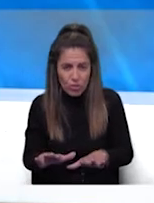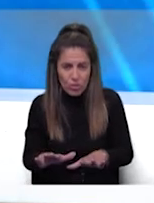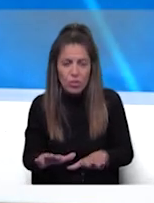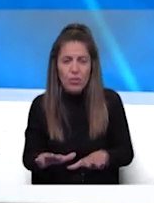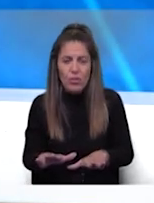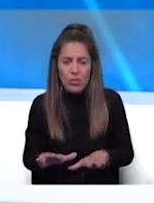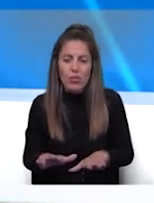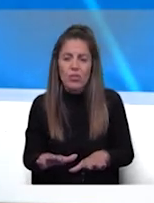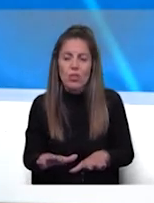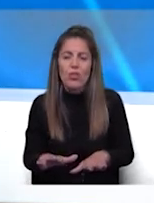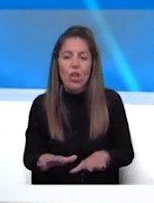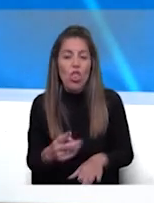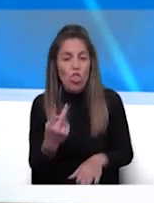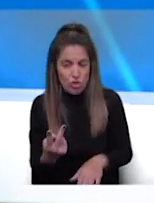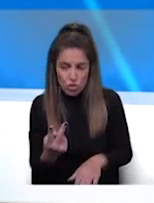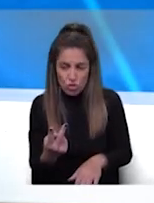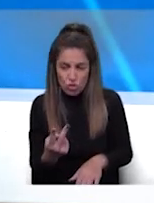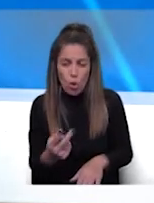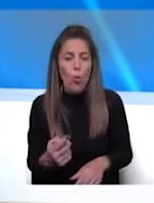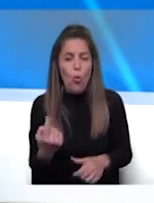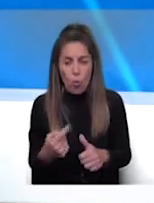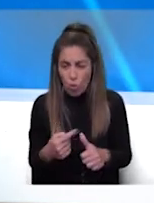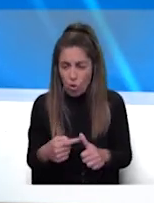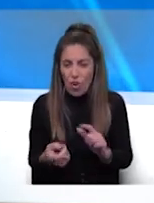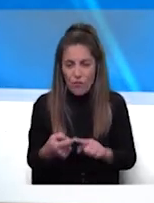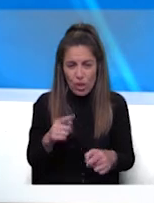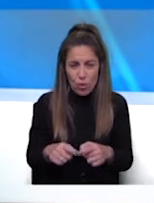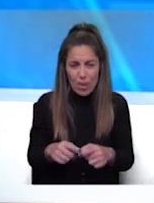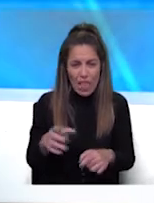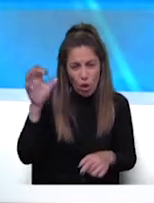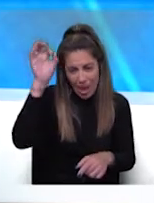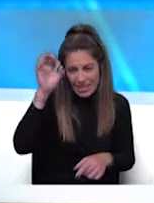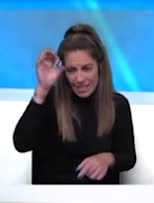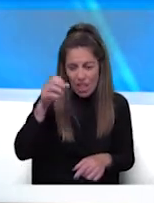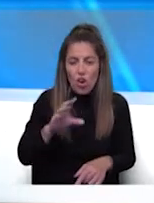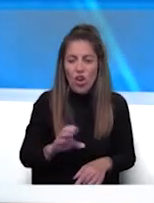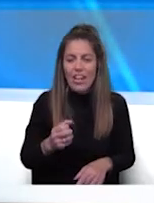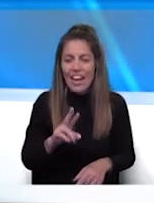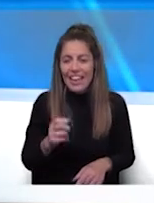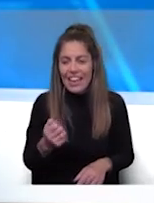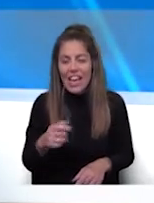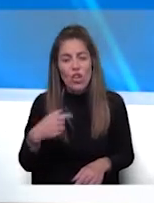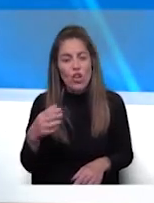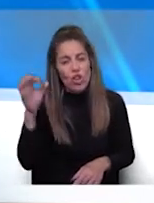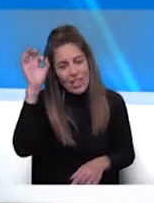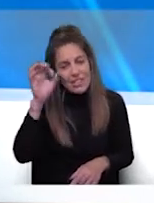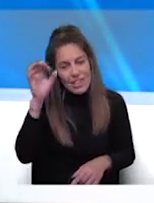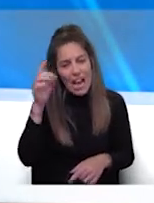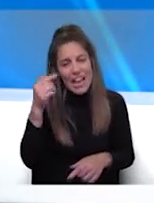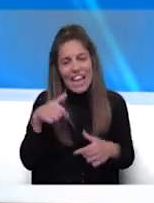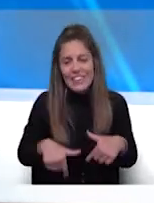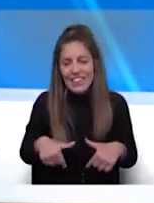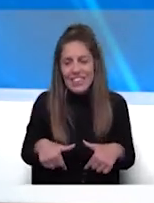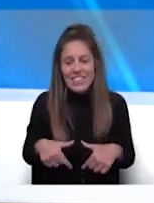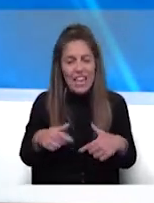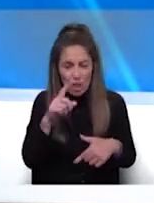inglés, 2, uno vinculado al senador Charles Carrera, otro vinculado a la Intendencia de Montevideo por